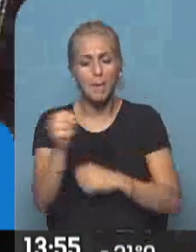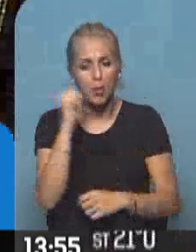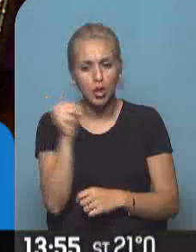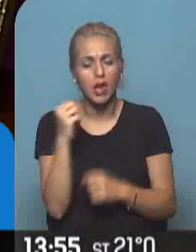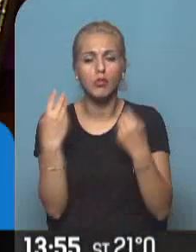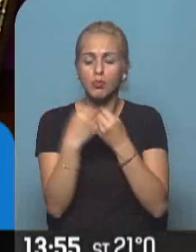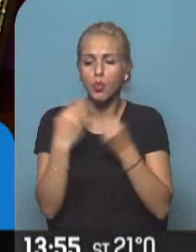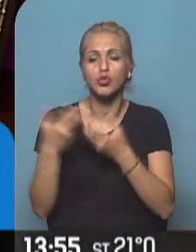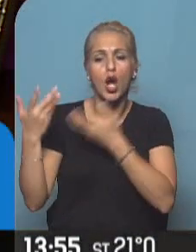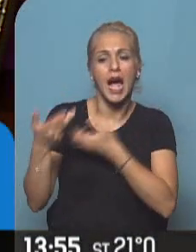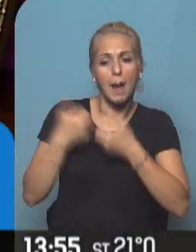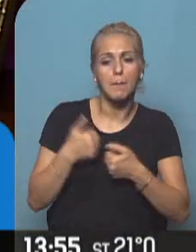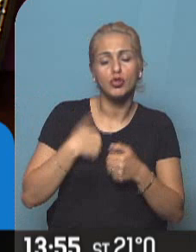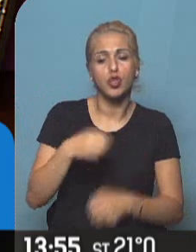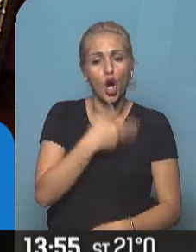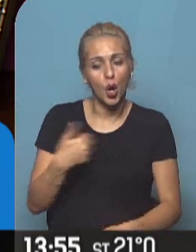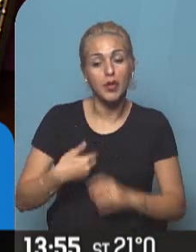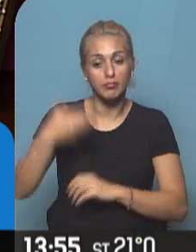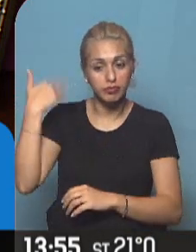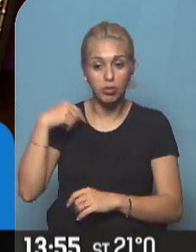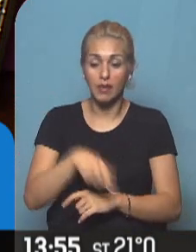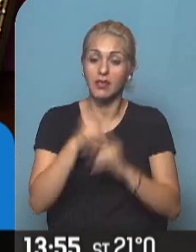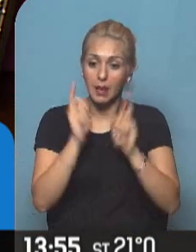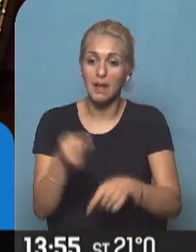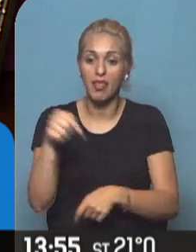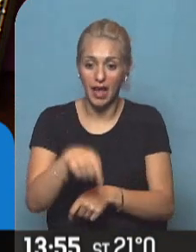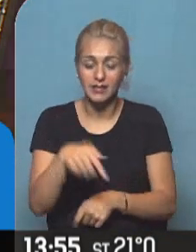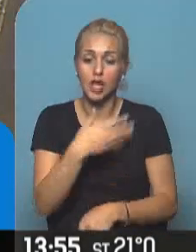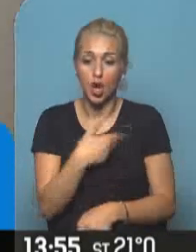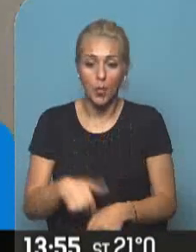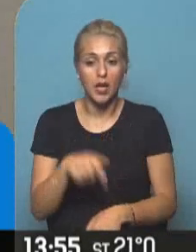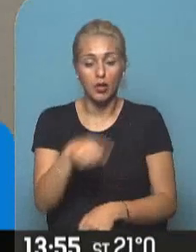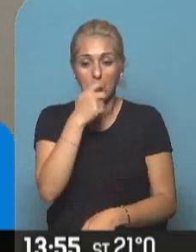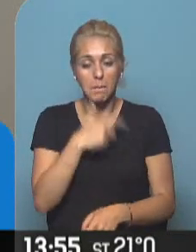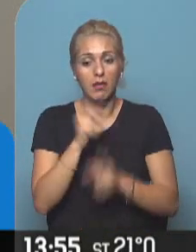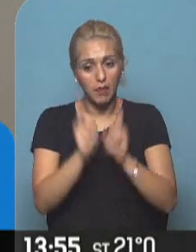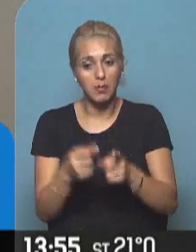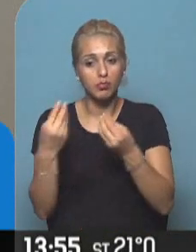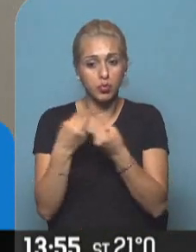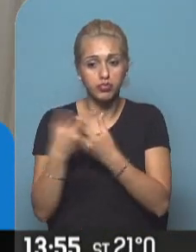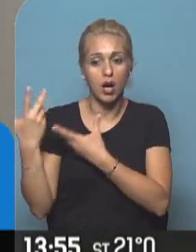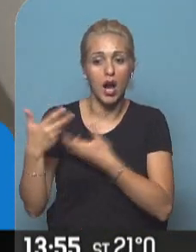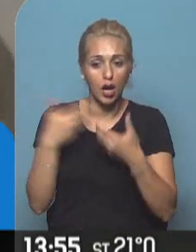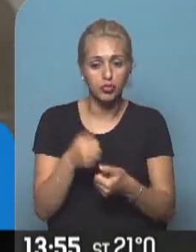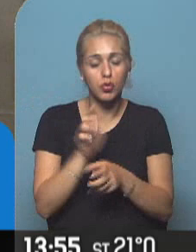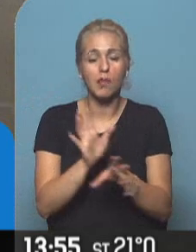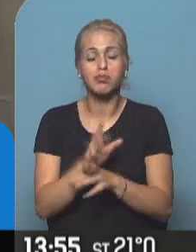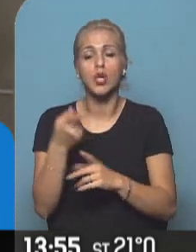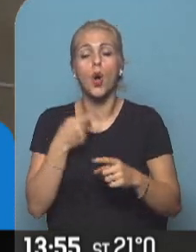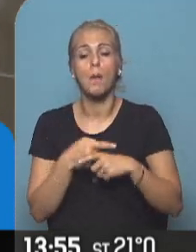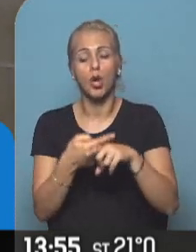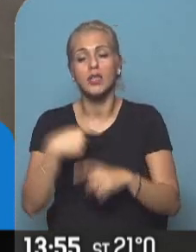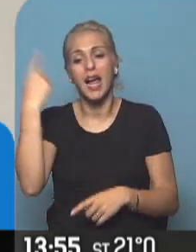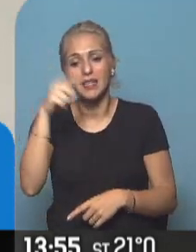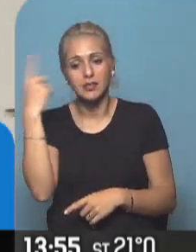del gobierno anterior y también de este mucho con lo cual estamos hablando de algo que está teniendo lo que se llama política de estado que